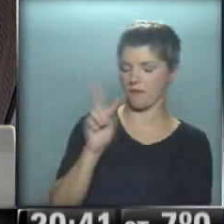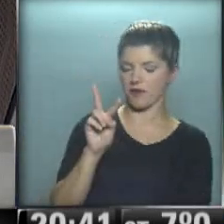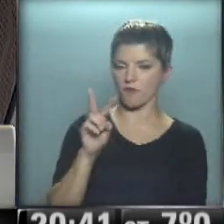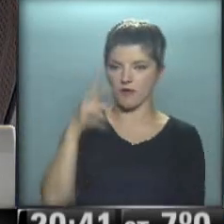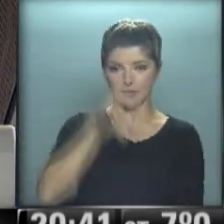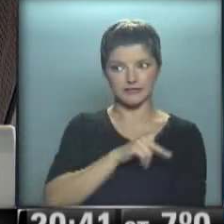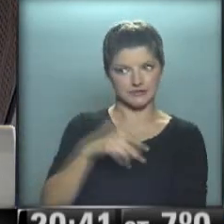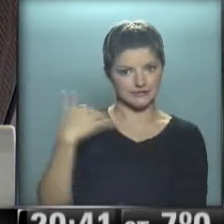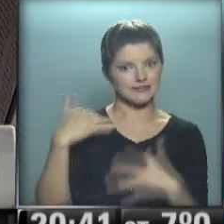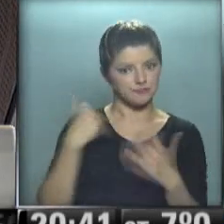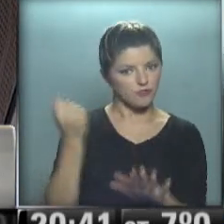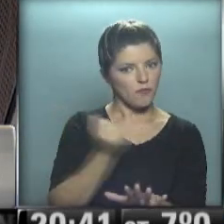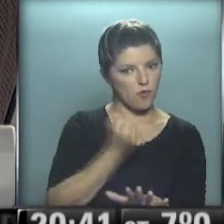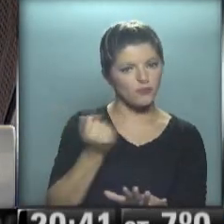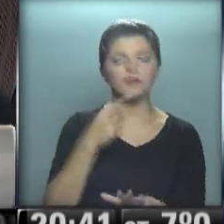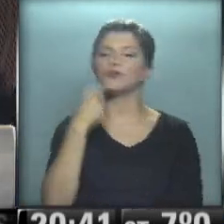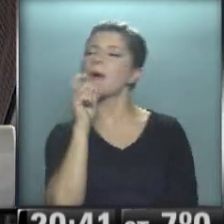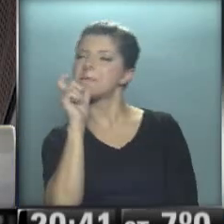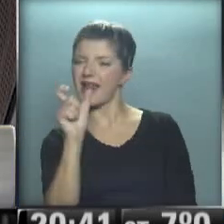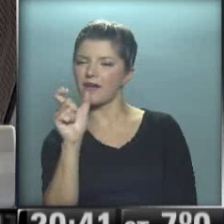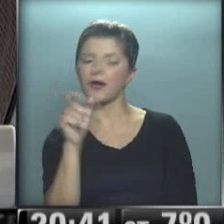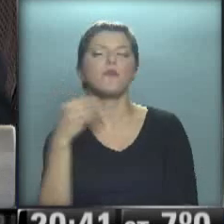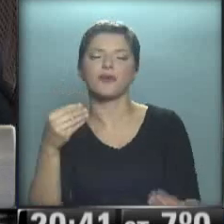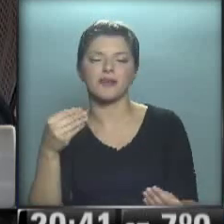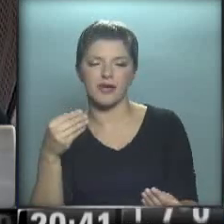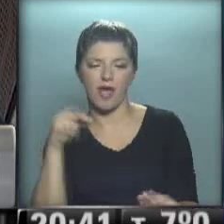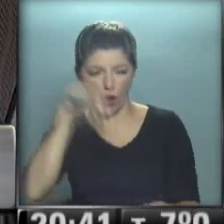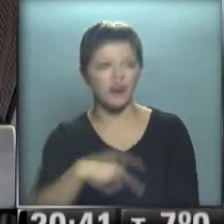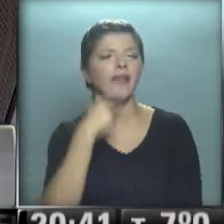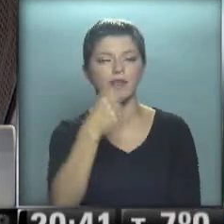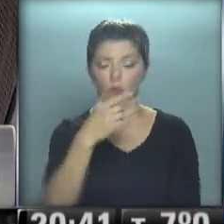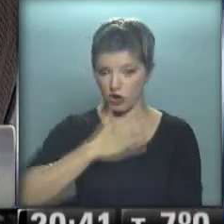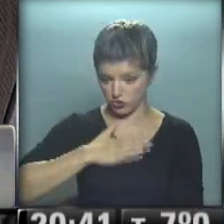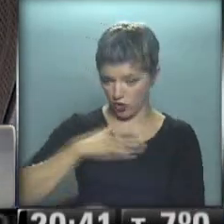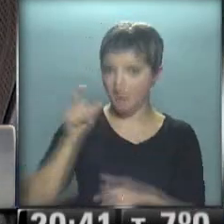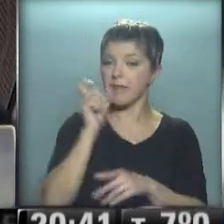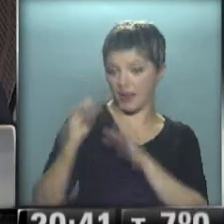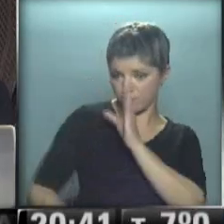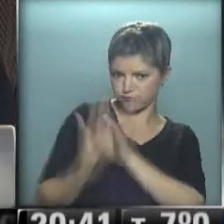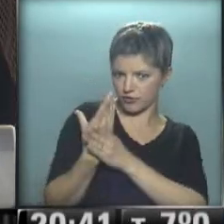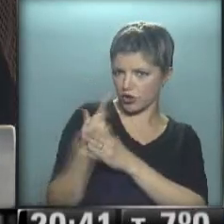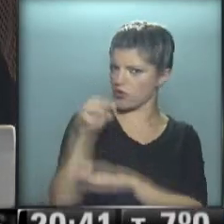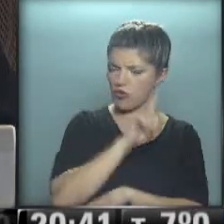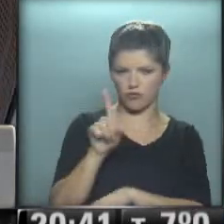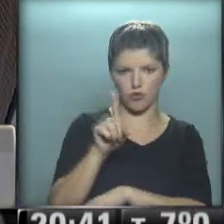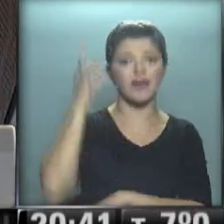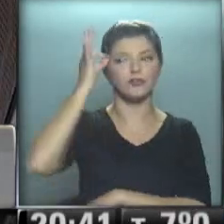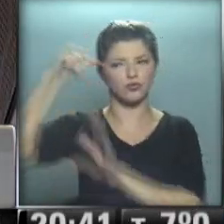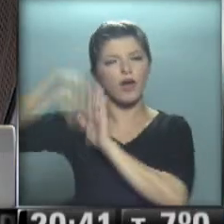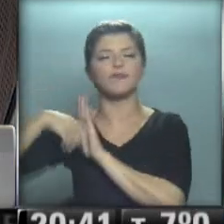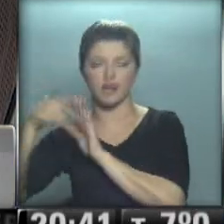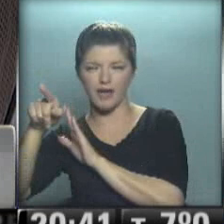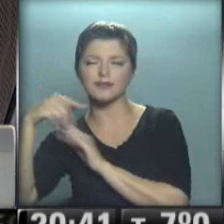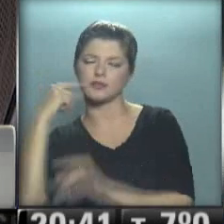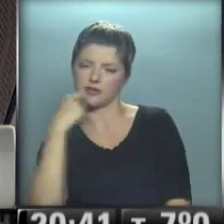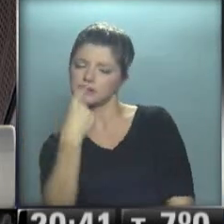Y si uno utiliza la palabra del apartheid, no es porque fue una palabra creada por mí utilizada por supuesto mucho en Sudáfrica, sino porque ustedes,